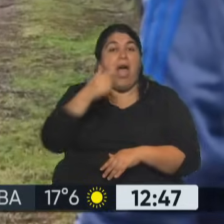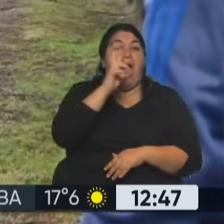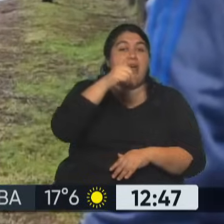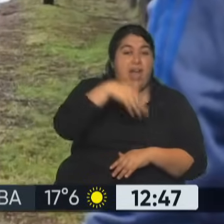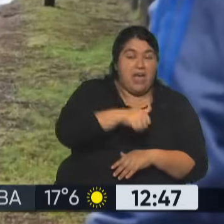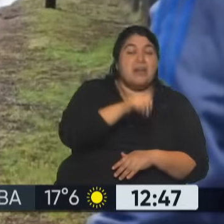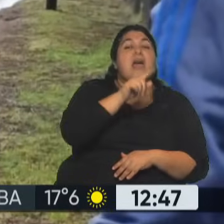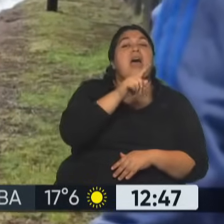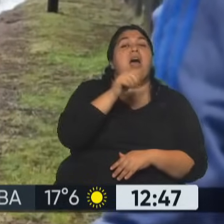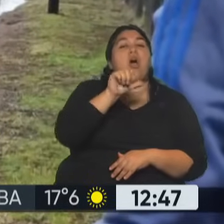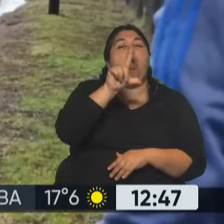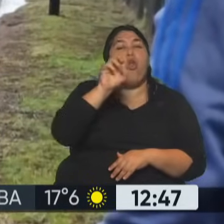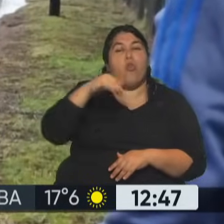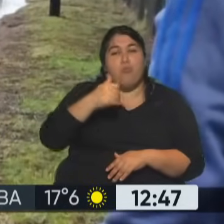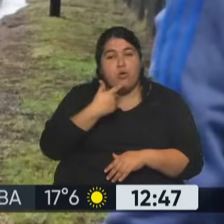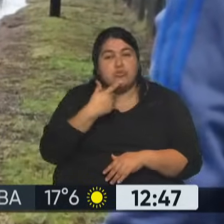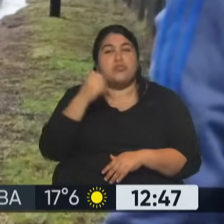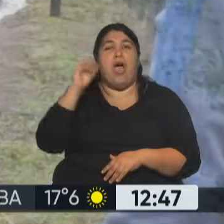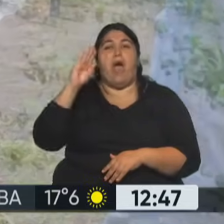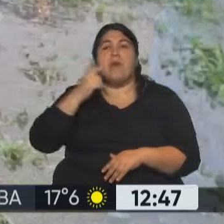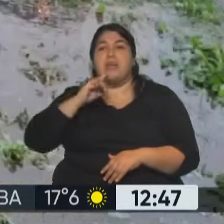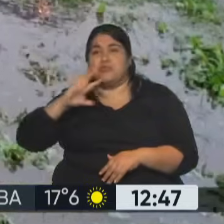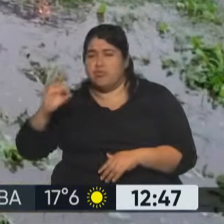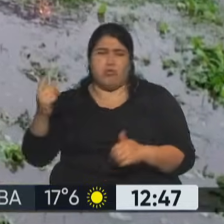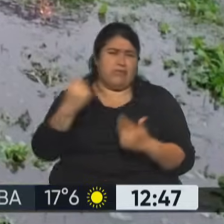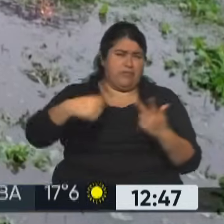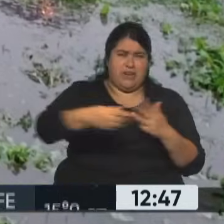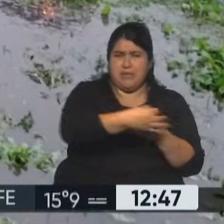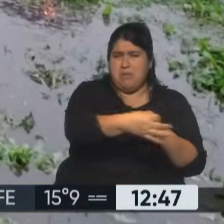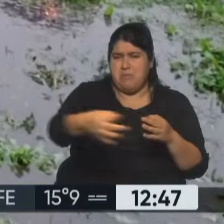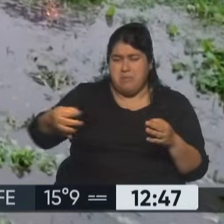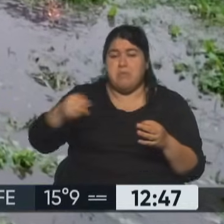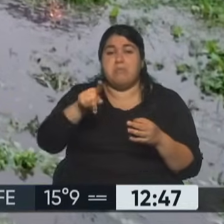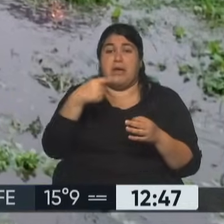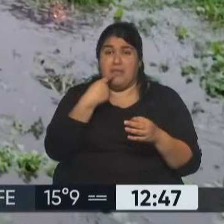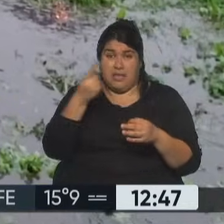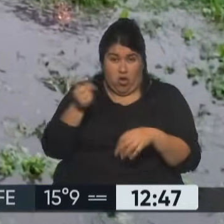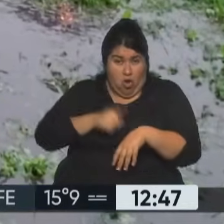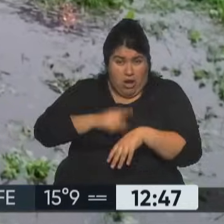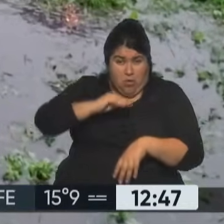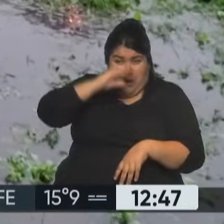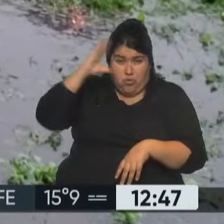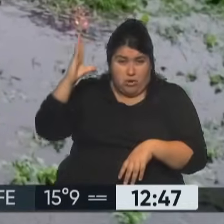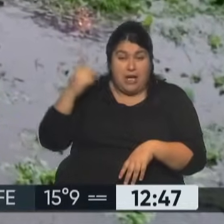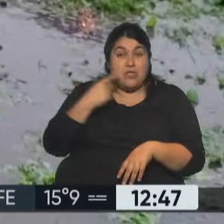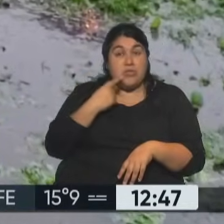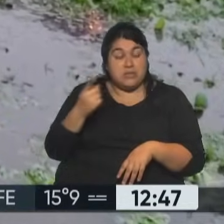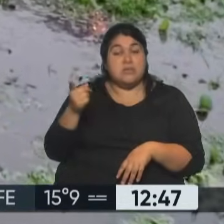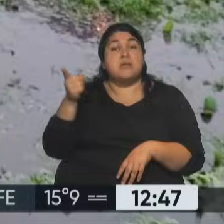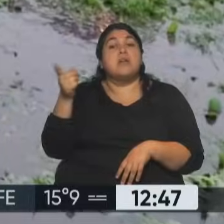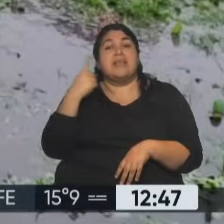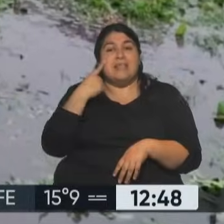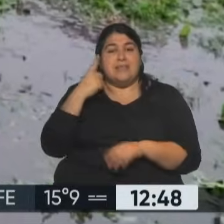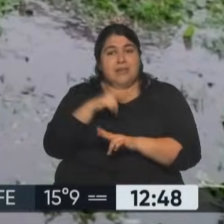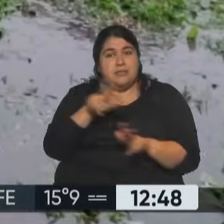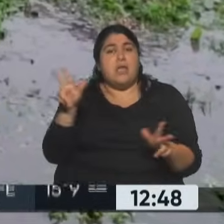Poblet, Lisandro Olmos y Abasto. Y de esta madrugada, o desde esta madrugada, dijo el intendente Garro, el intendente platense, se está trabajando